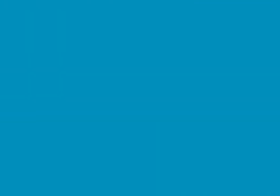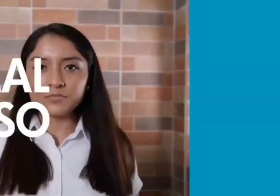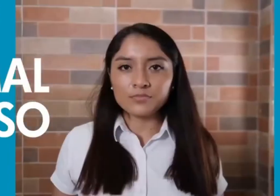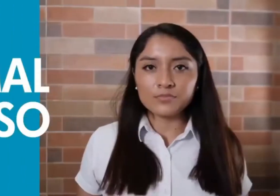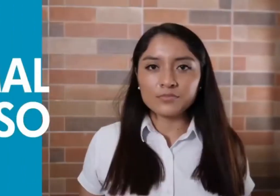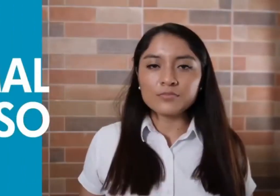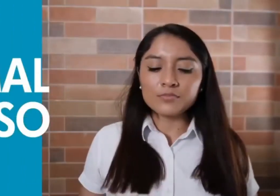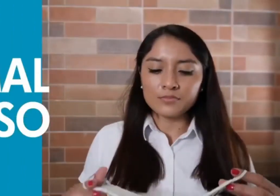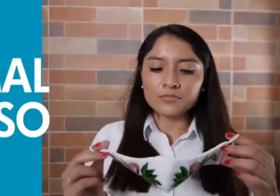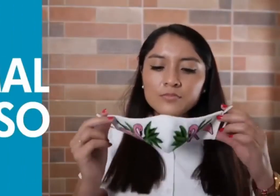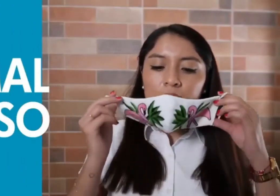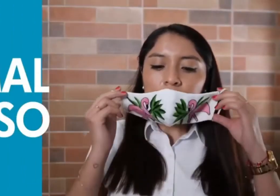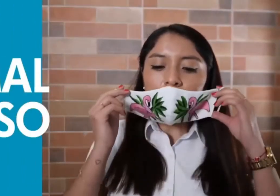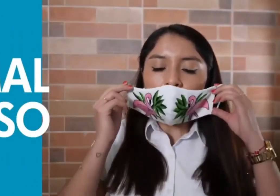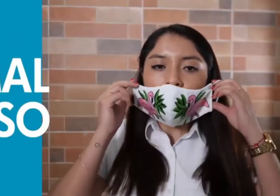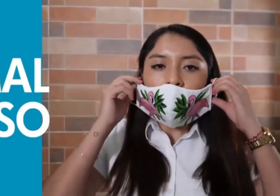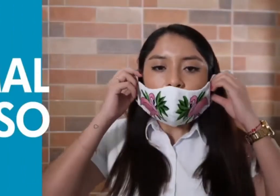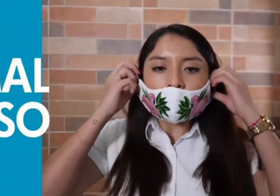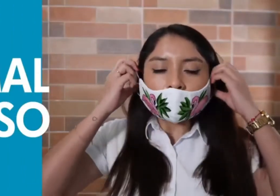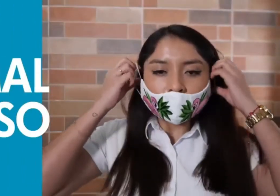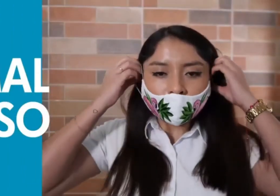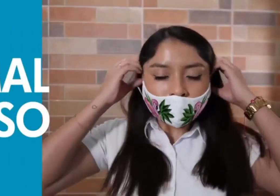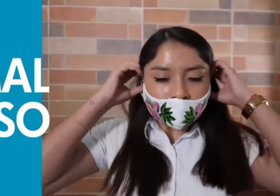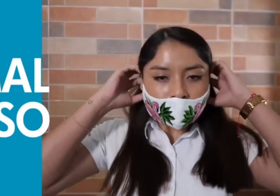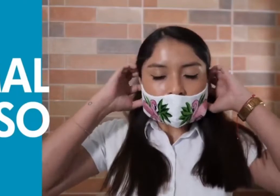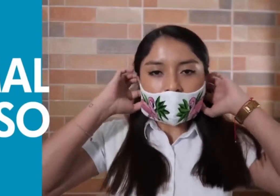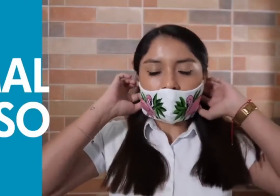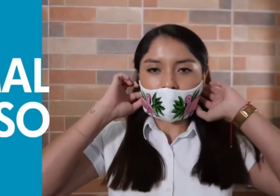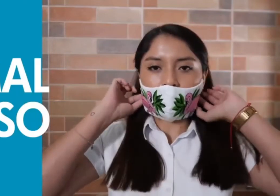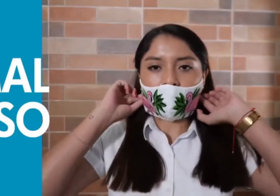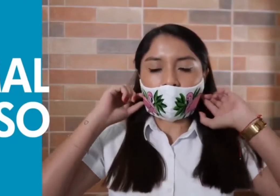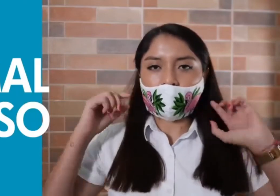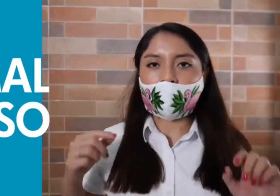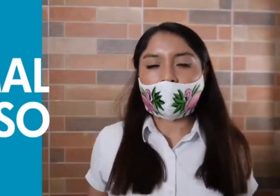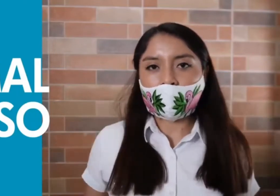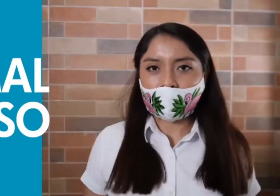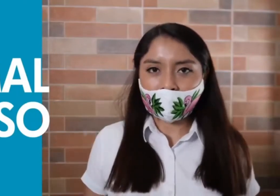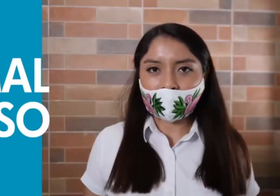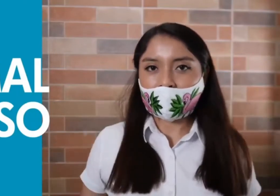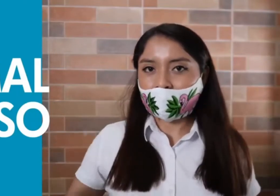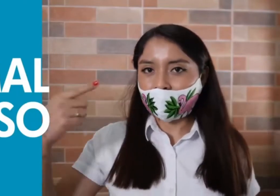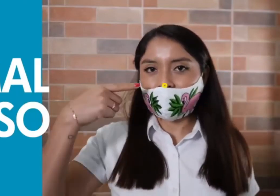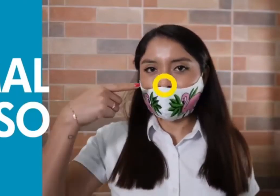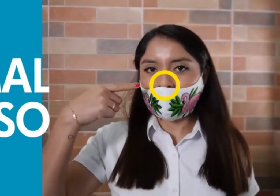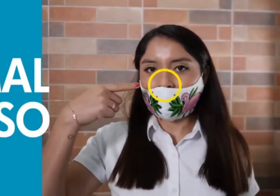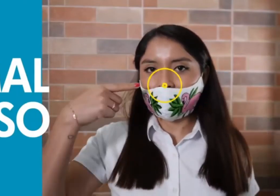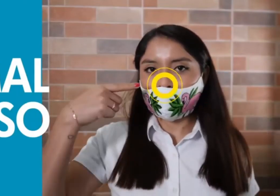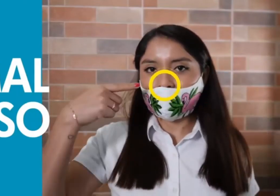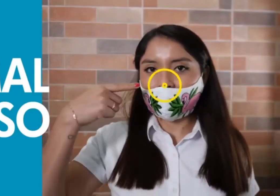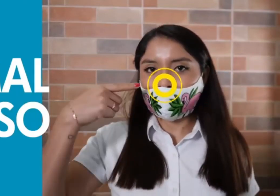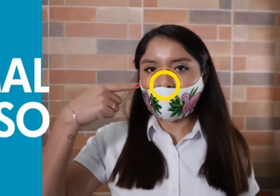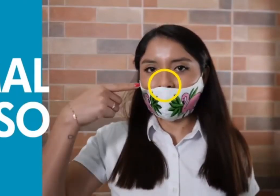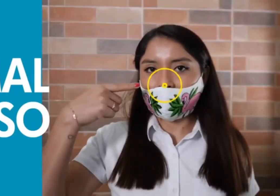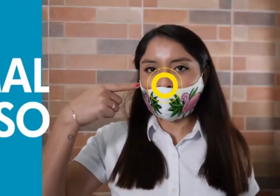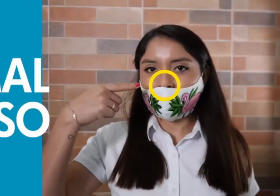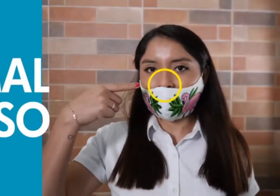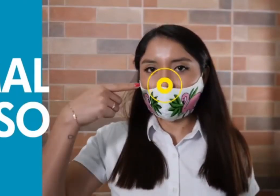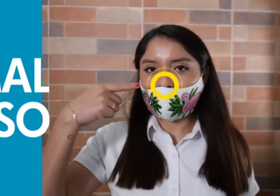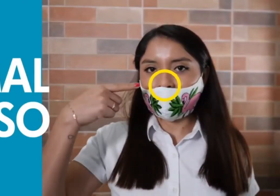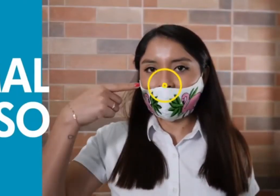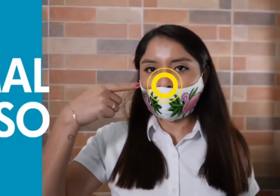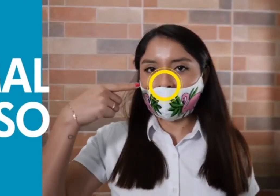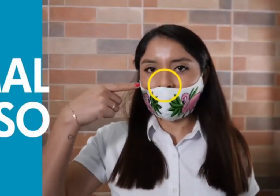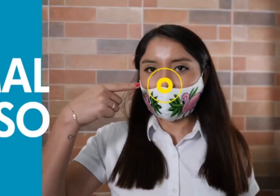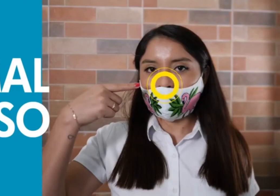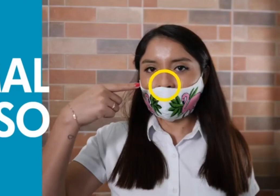Para que el cubrebocas sea efectivo como escudo, recuerda que hay que usarlo correctamente. Si solo cubres tu boca, van a entrar por tu